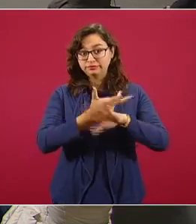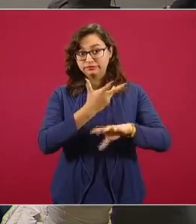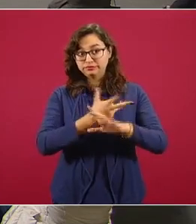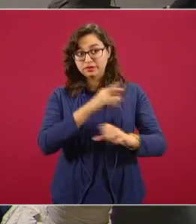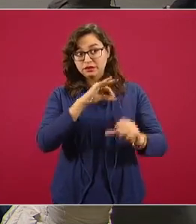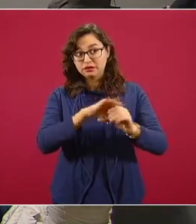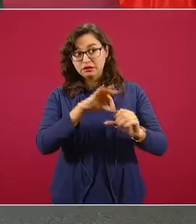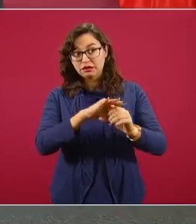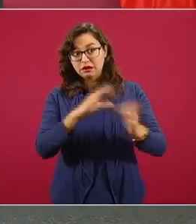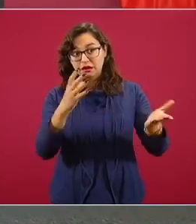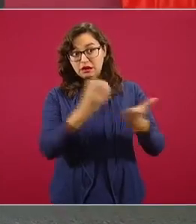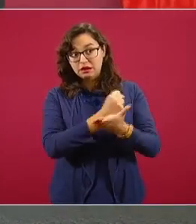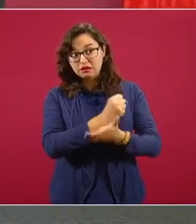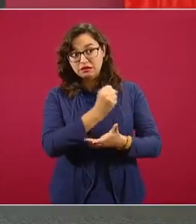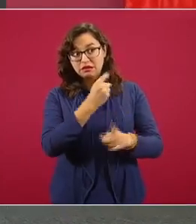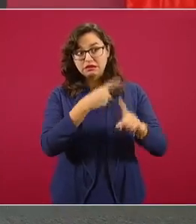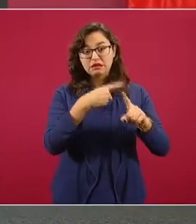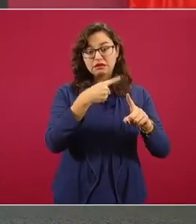Estados Unidos.